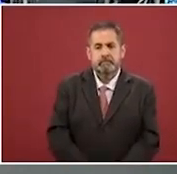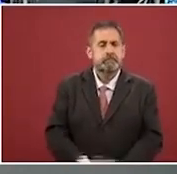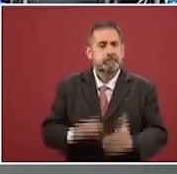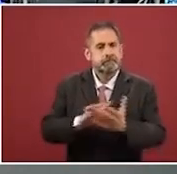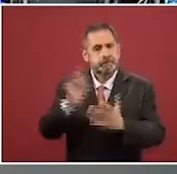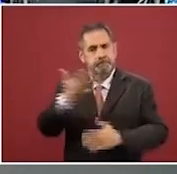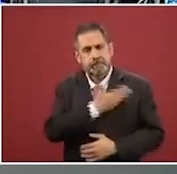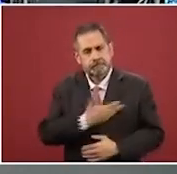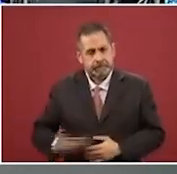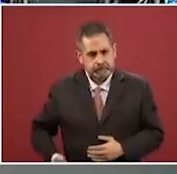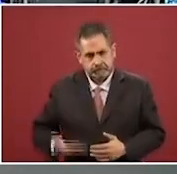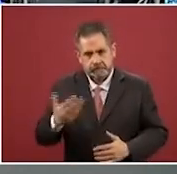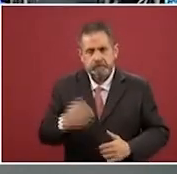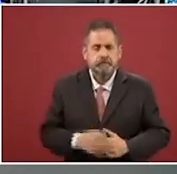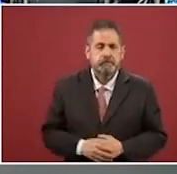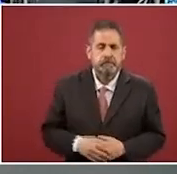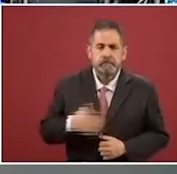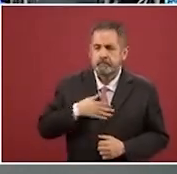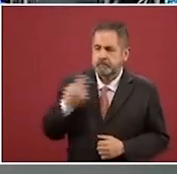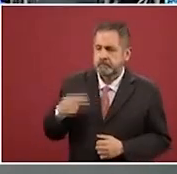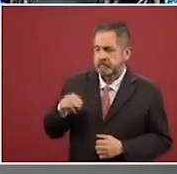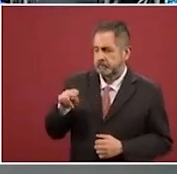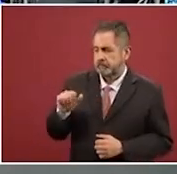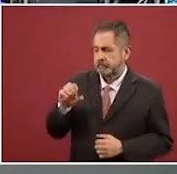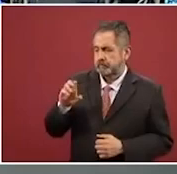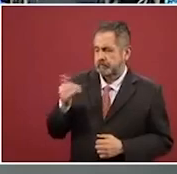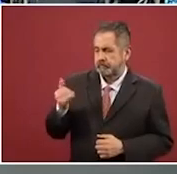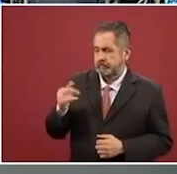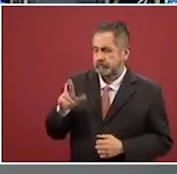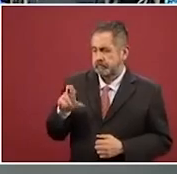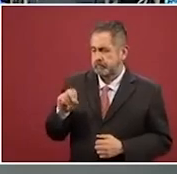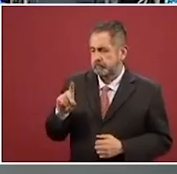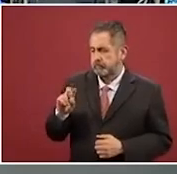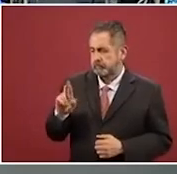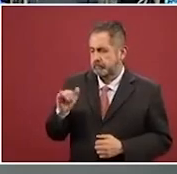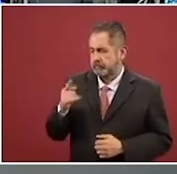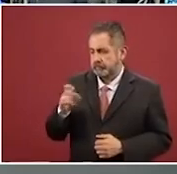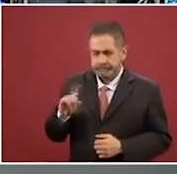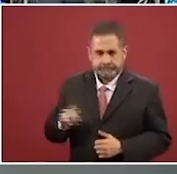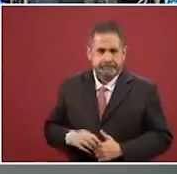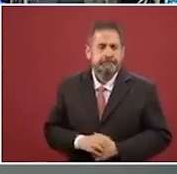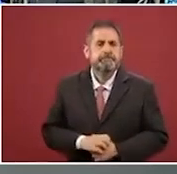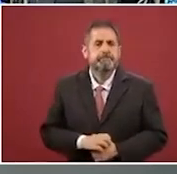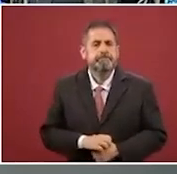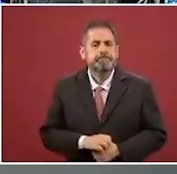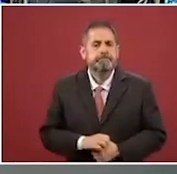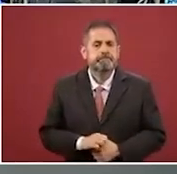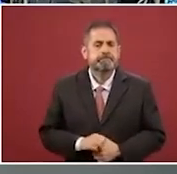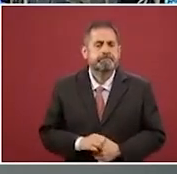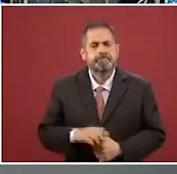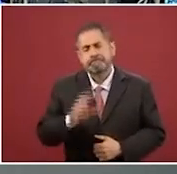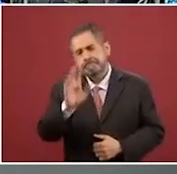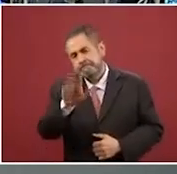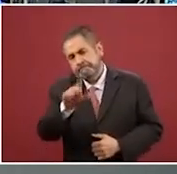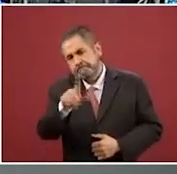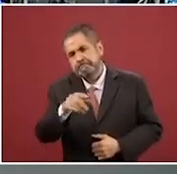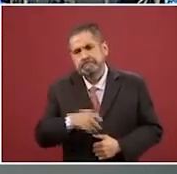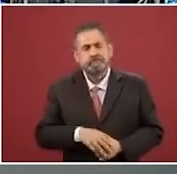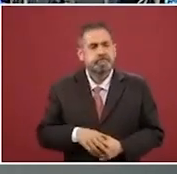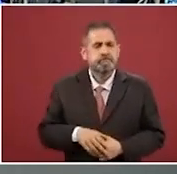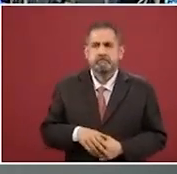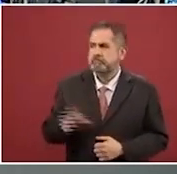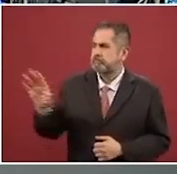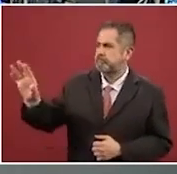Gracias, presidente. Nancy Rodríguez, de Oro Sólido. Presidente, una representación de la